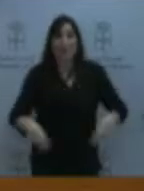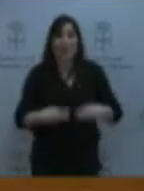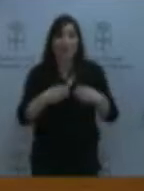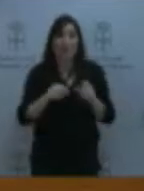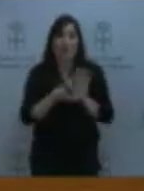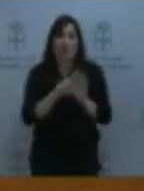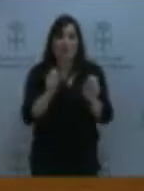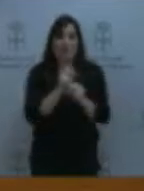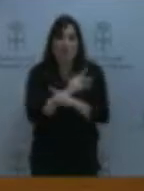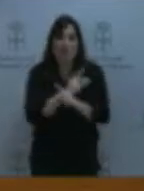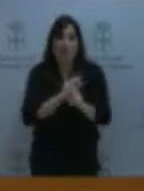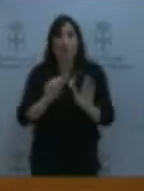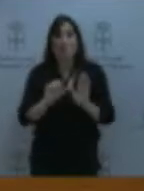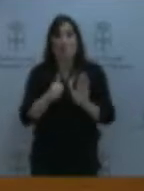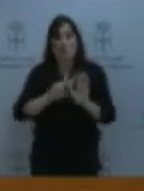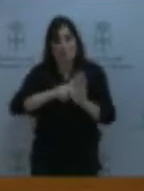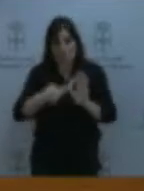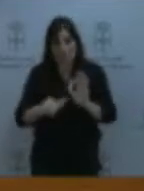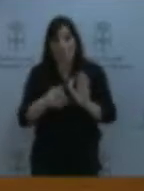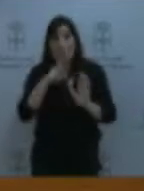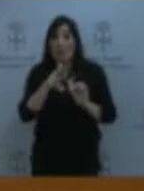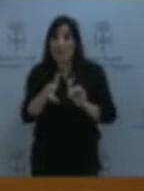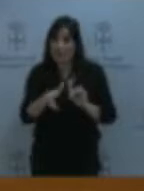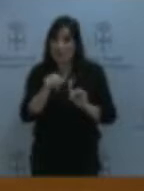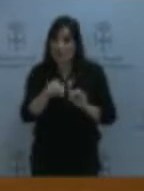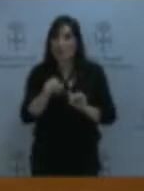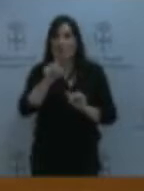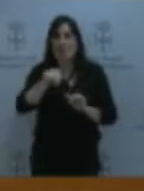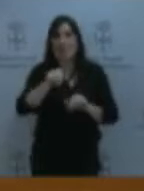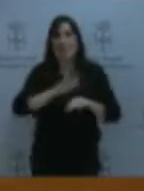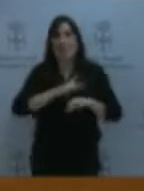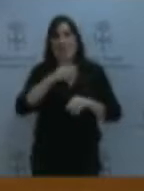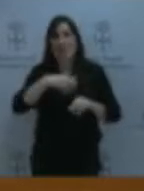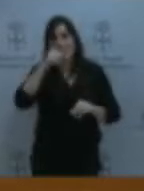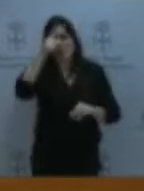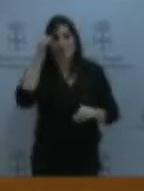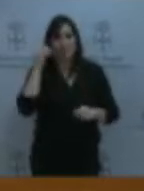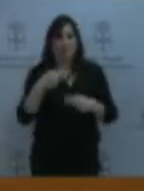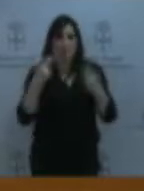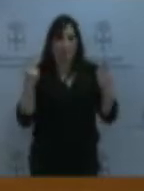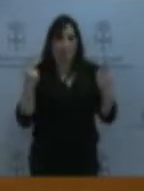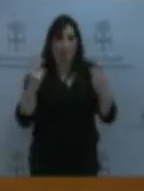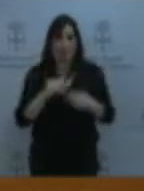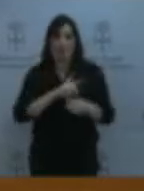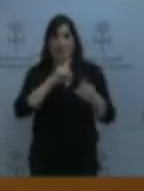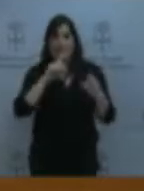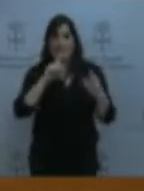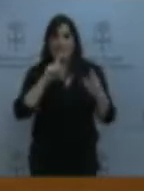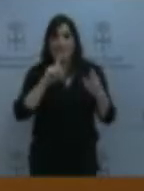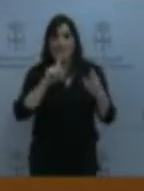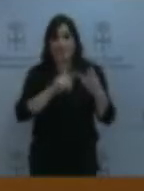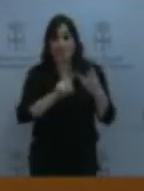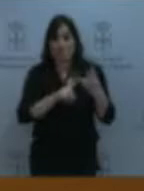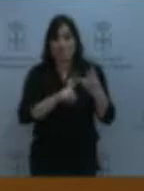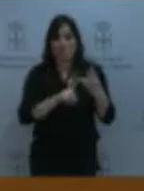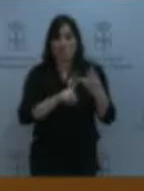también a los funcionarios públicas y funcionarios públicos. Y la tercera medida es la aprobación de una regulación